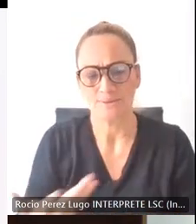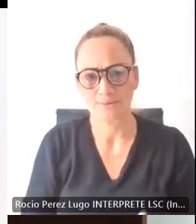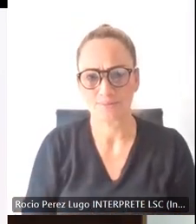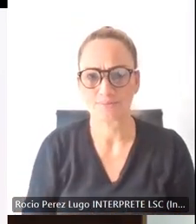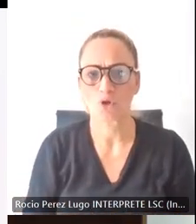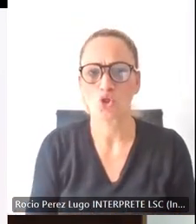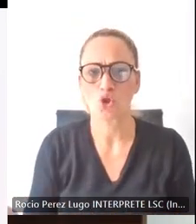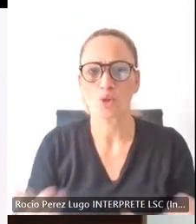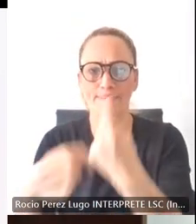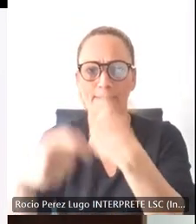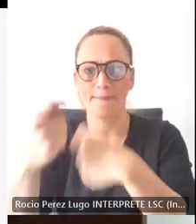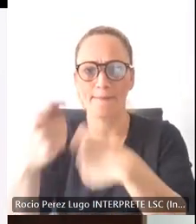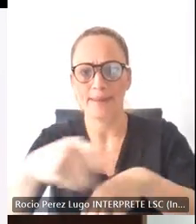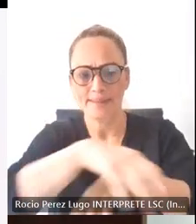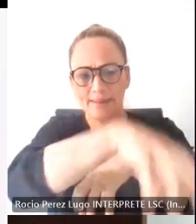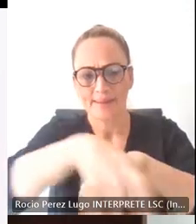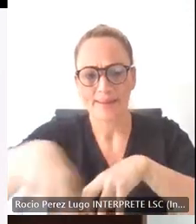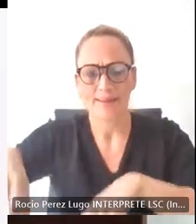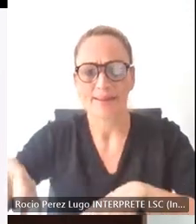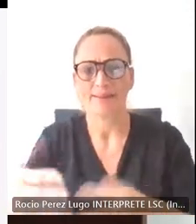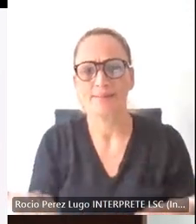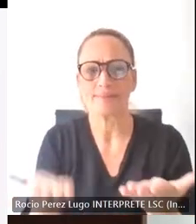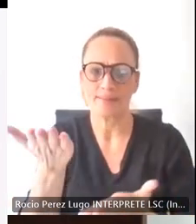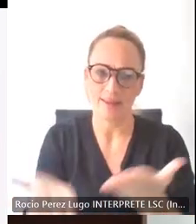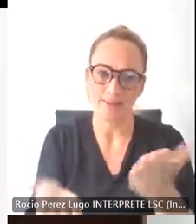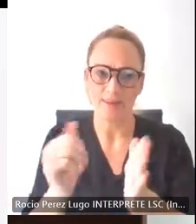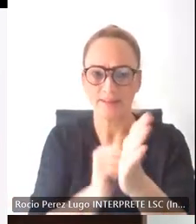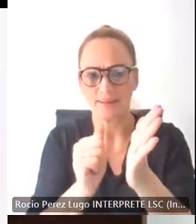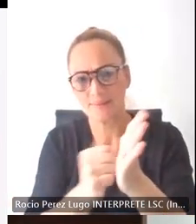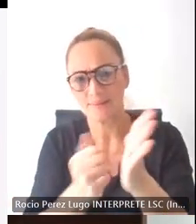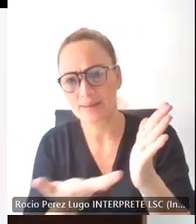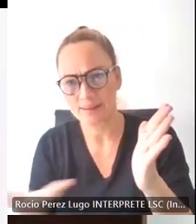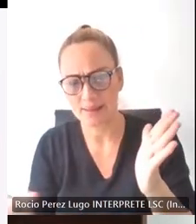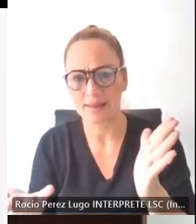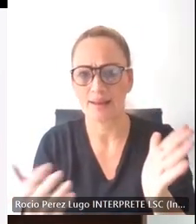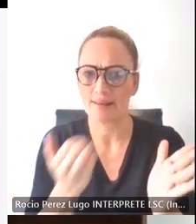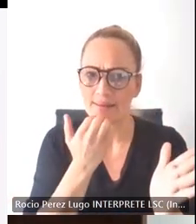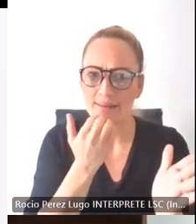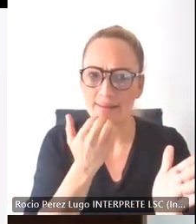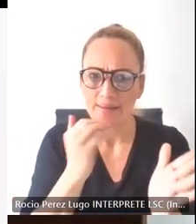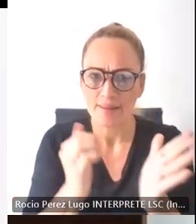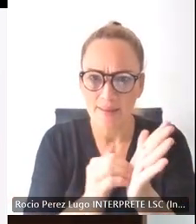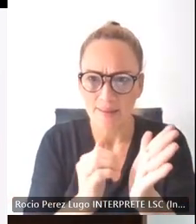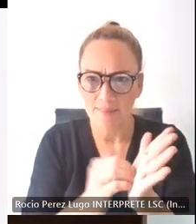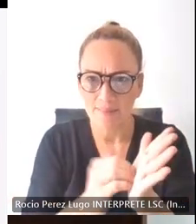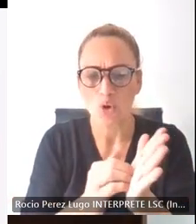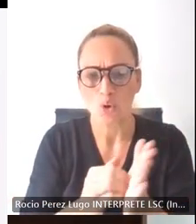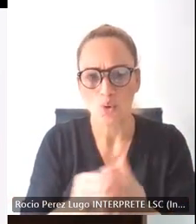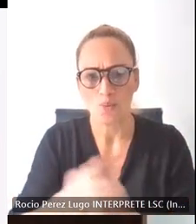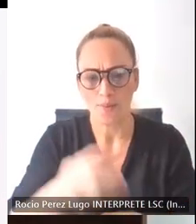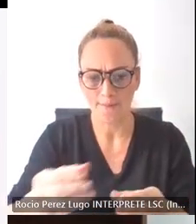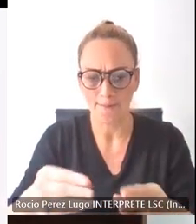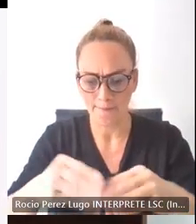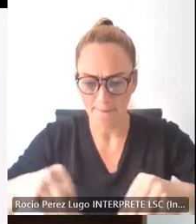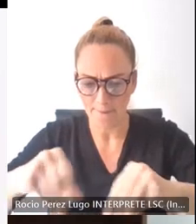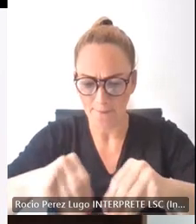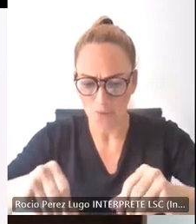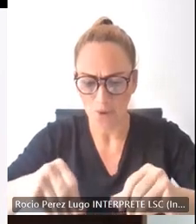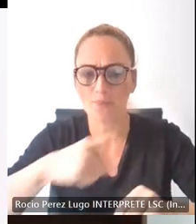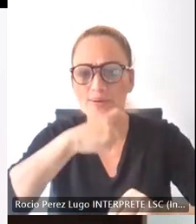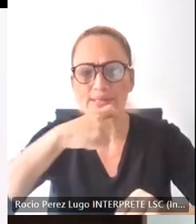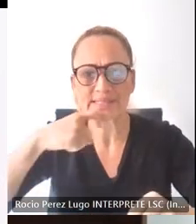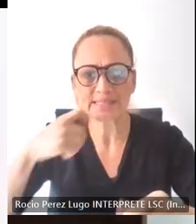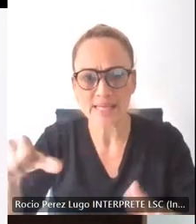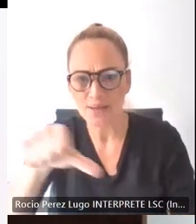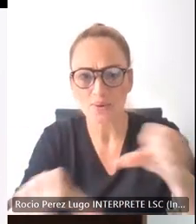de venta, esto va a depender realmente de los materiales que haya. Por lo general se cuenta con extintores de polvo químico seco, pero por